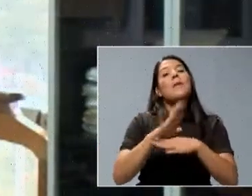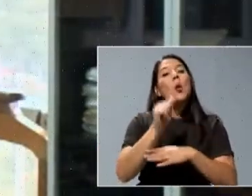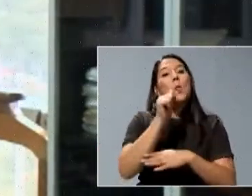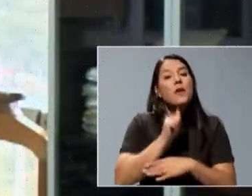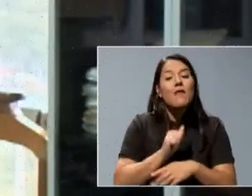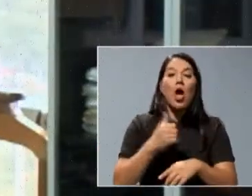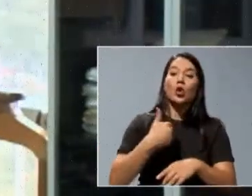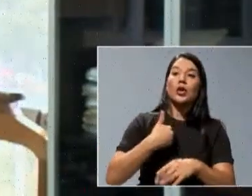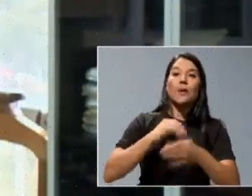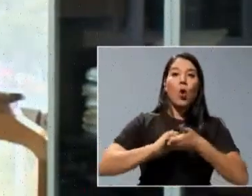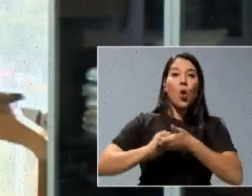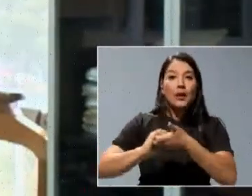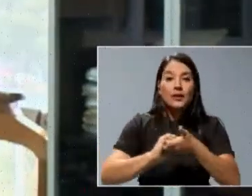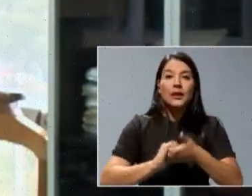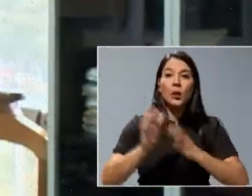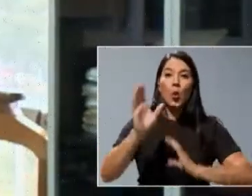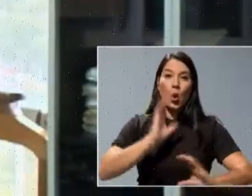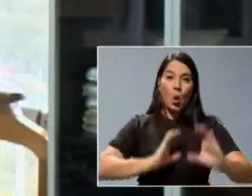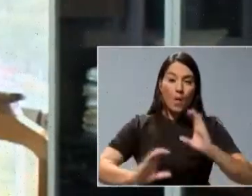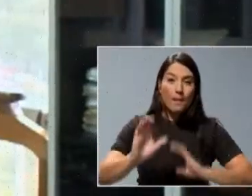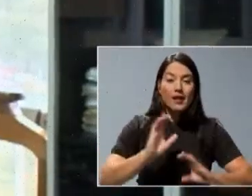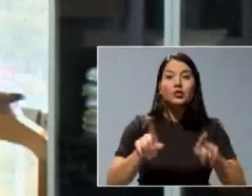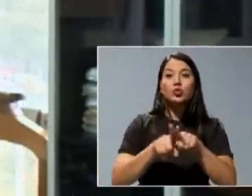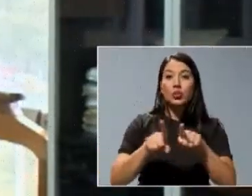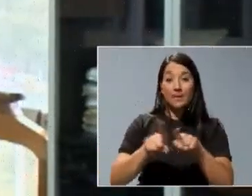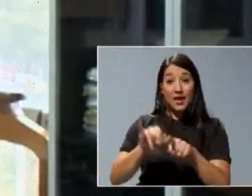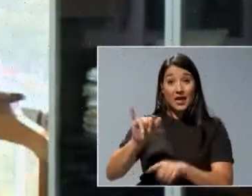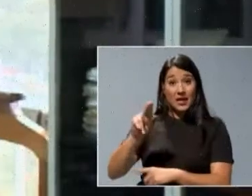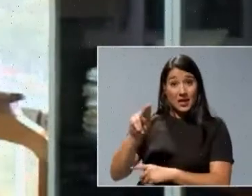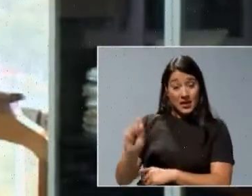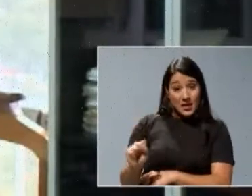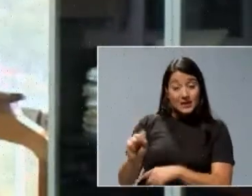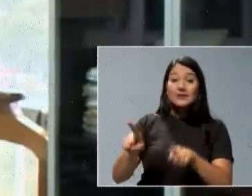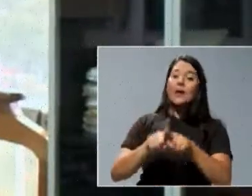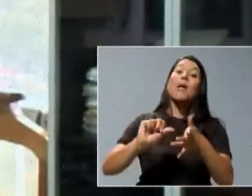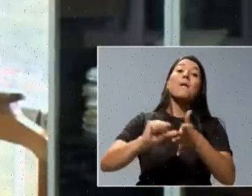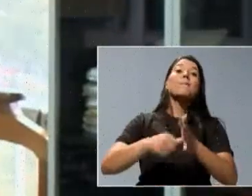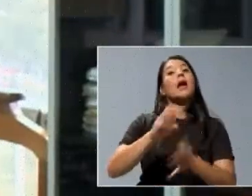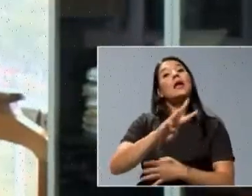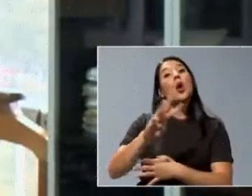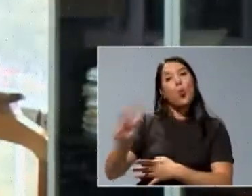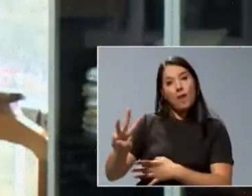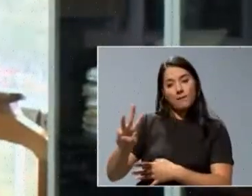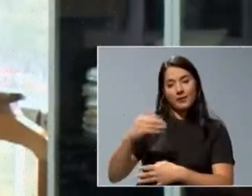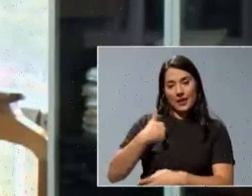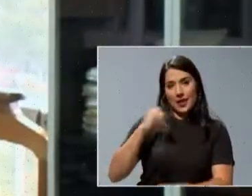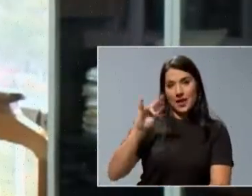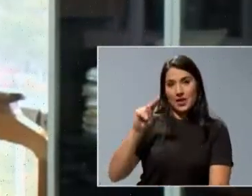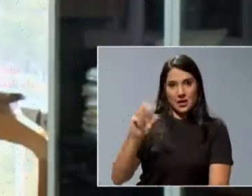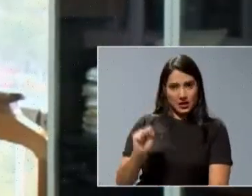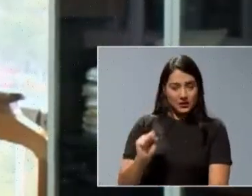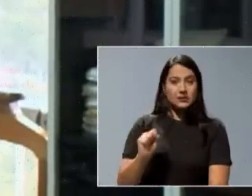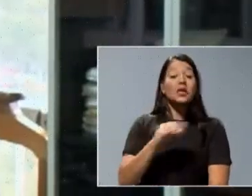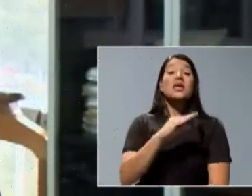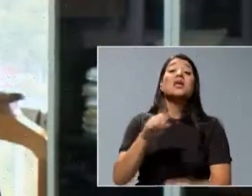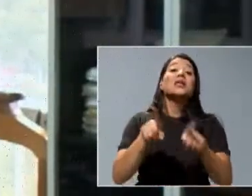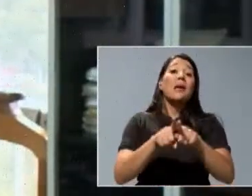tenemos algunos comercios, también tenemos las sedes del INSS, la página web del INSS y adicionalmente algunos de